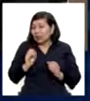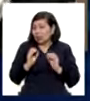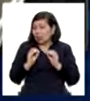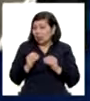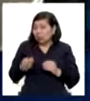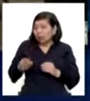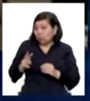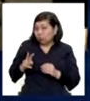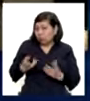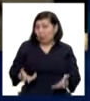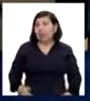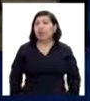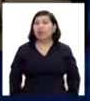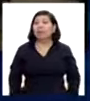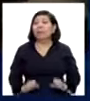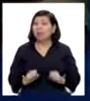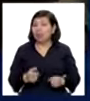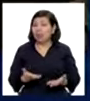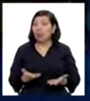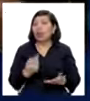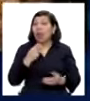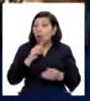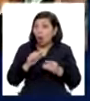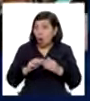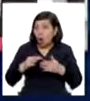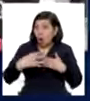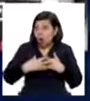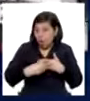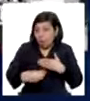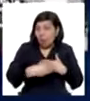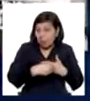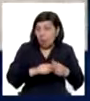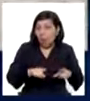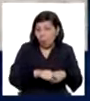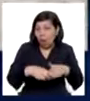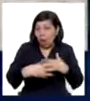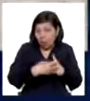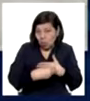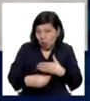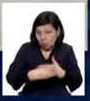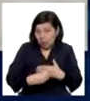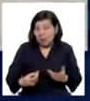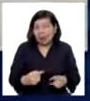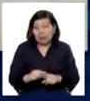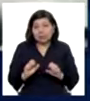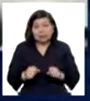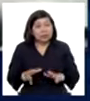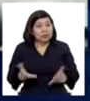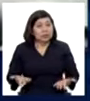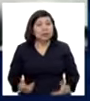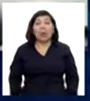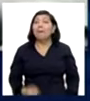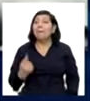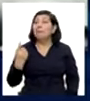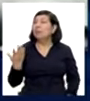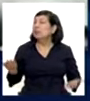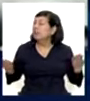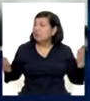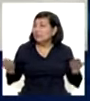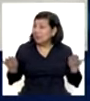vayan interiorizando y que se vaya replicando, ¿no? Entonces ha sido el espacio oportuno no solamente